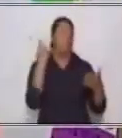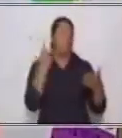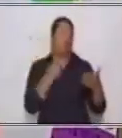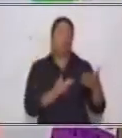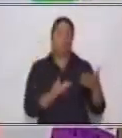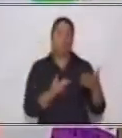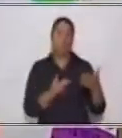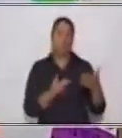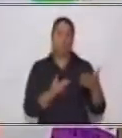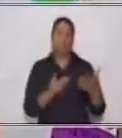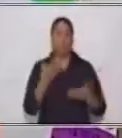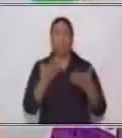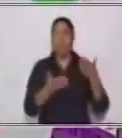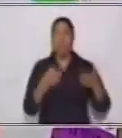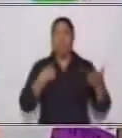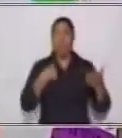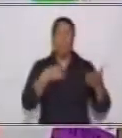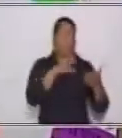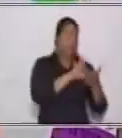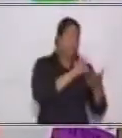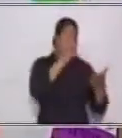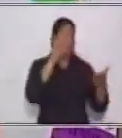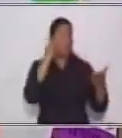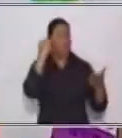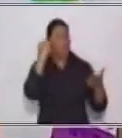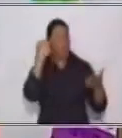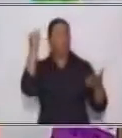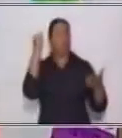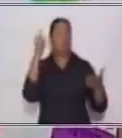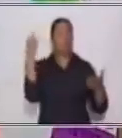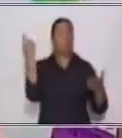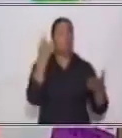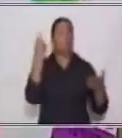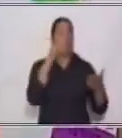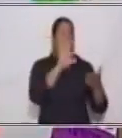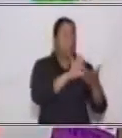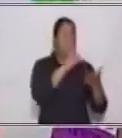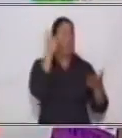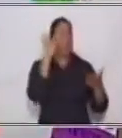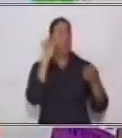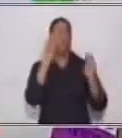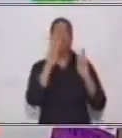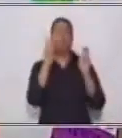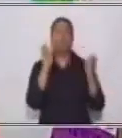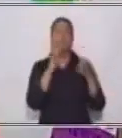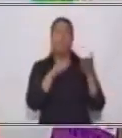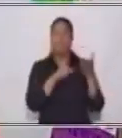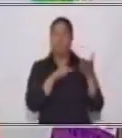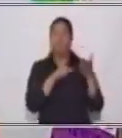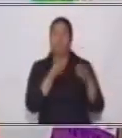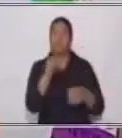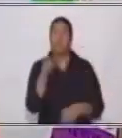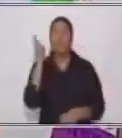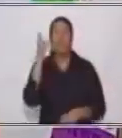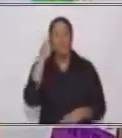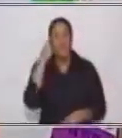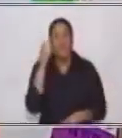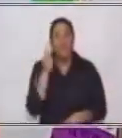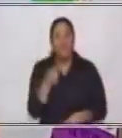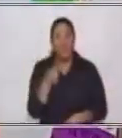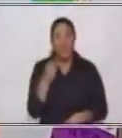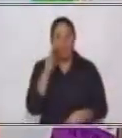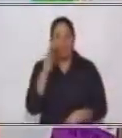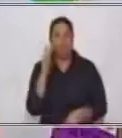extraer tema e ideas principales. Eso también ya lo trabajamos en una sesión anterior. ¿Te recuerdas que vimos el texto acerca de